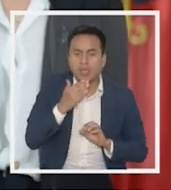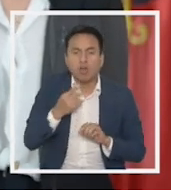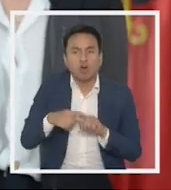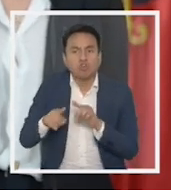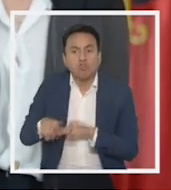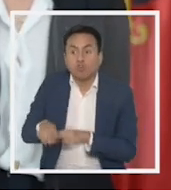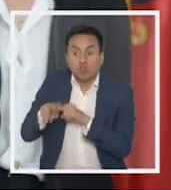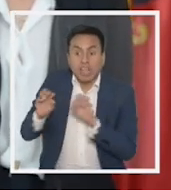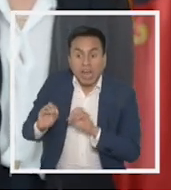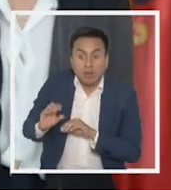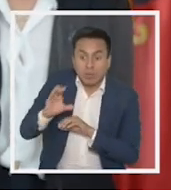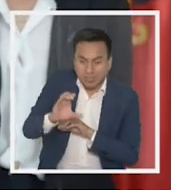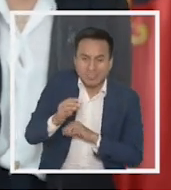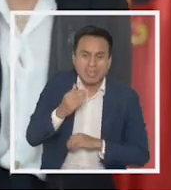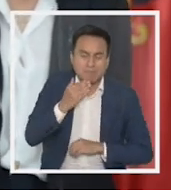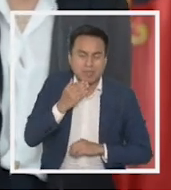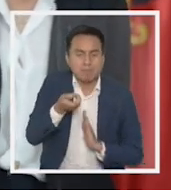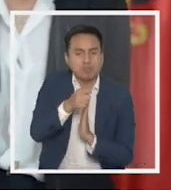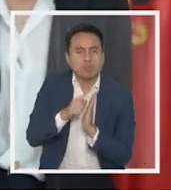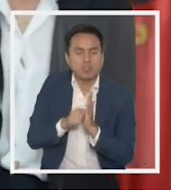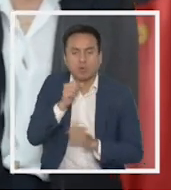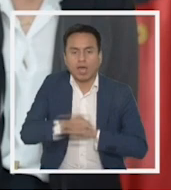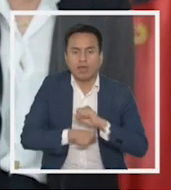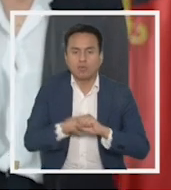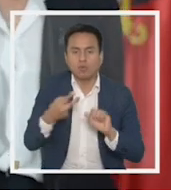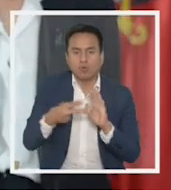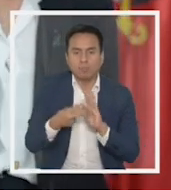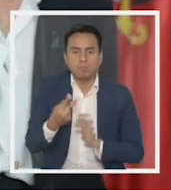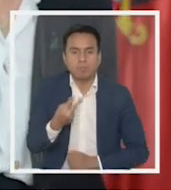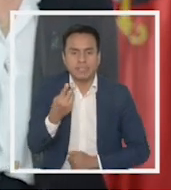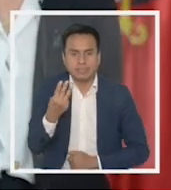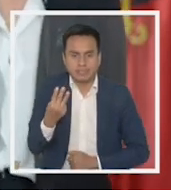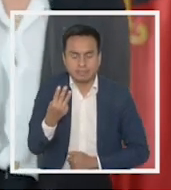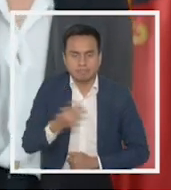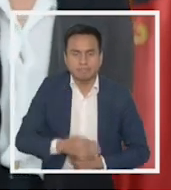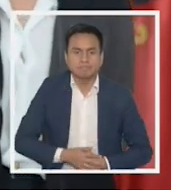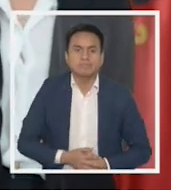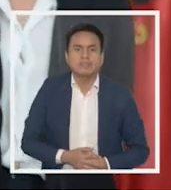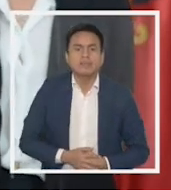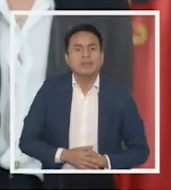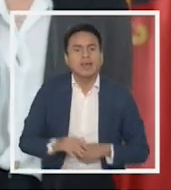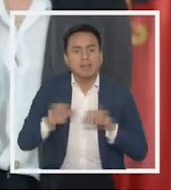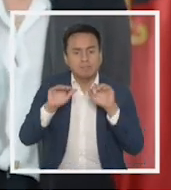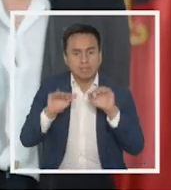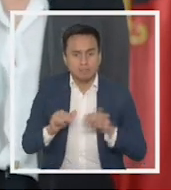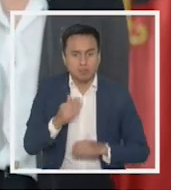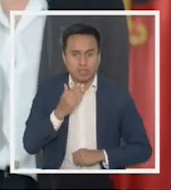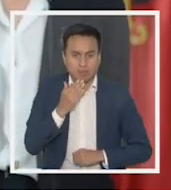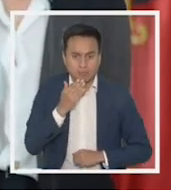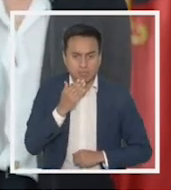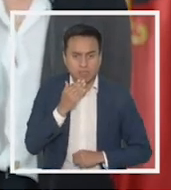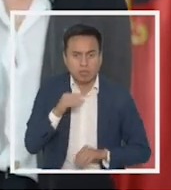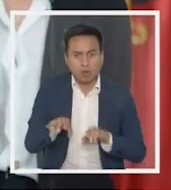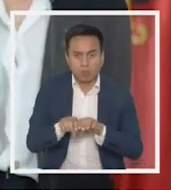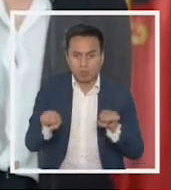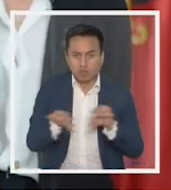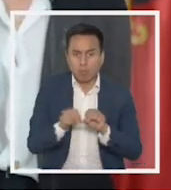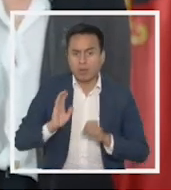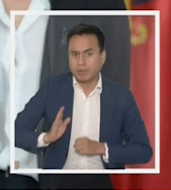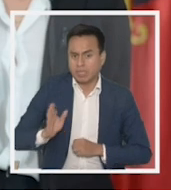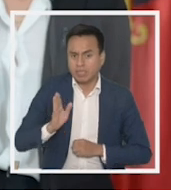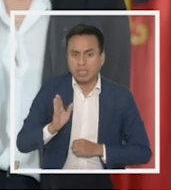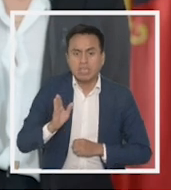2023. Asimismo, además de los compromisos permanentes, se irán incorporando los informes financieros de los proyectos de ley